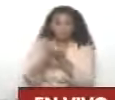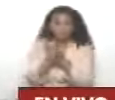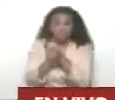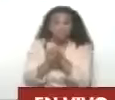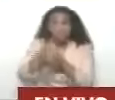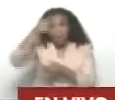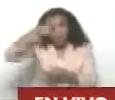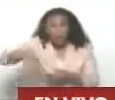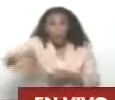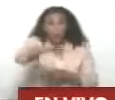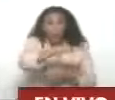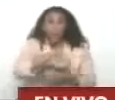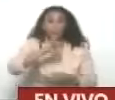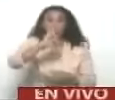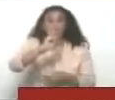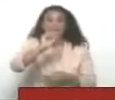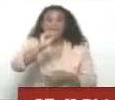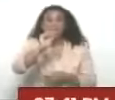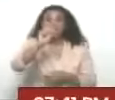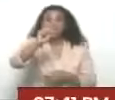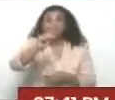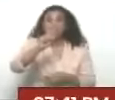pueblo de Isnotú.